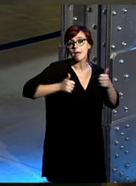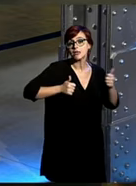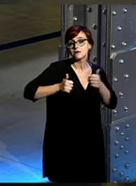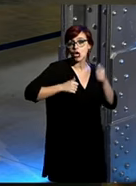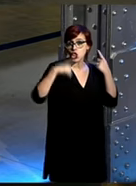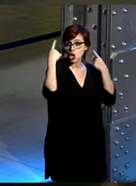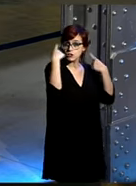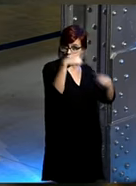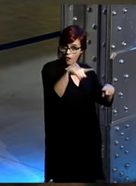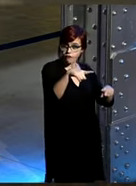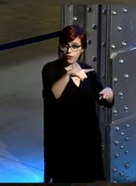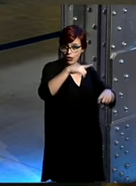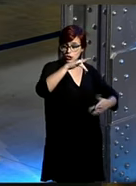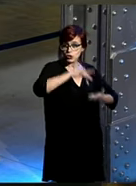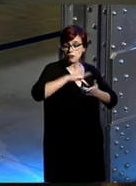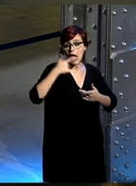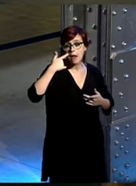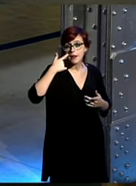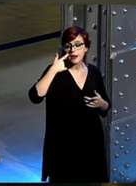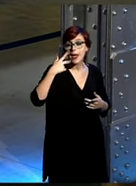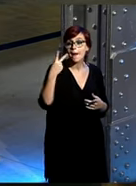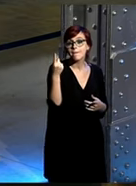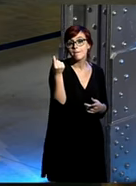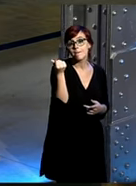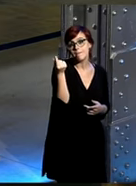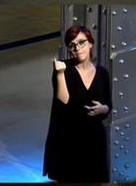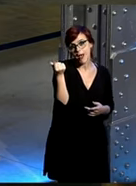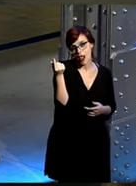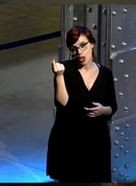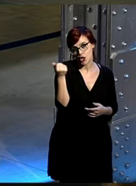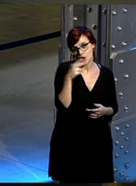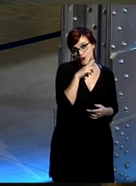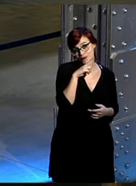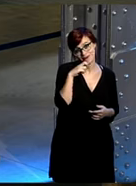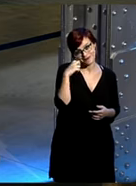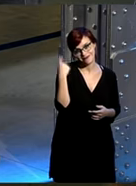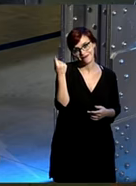User, el valor económico. Gracias. El